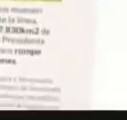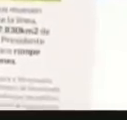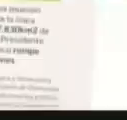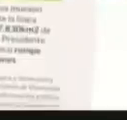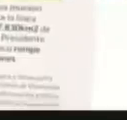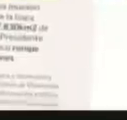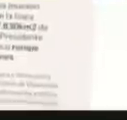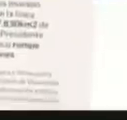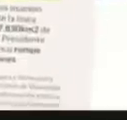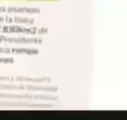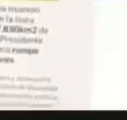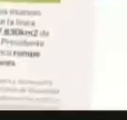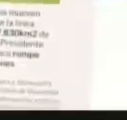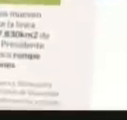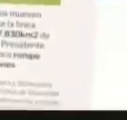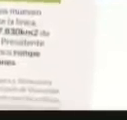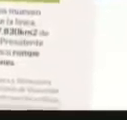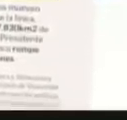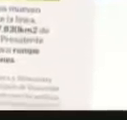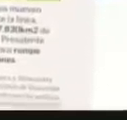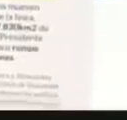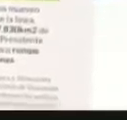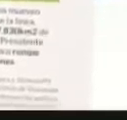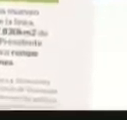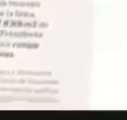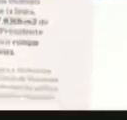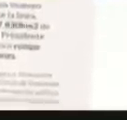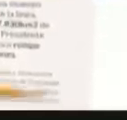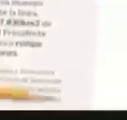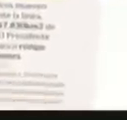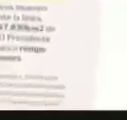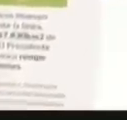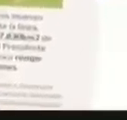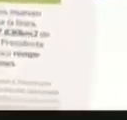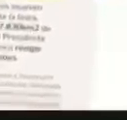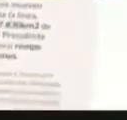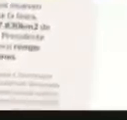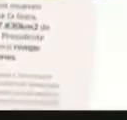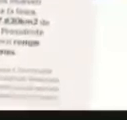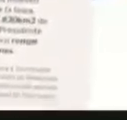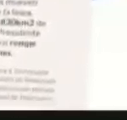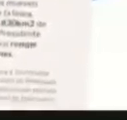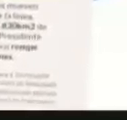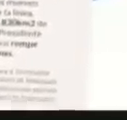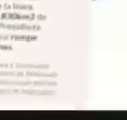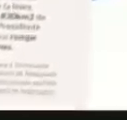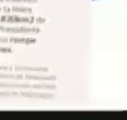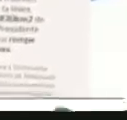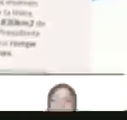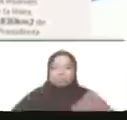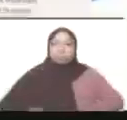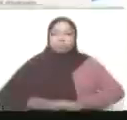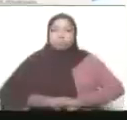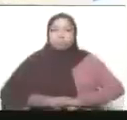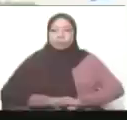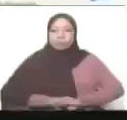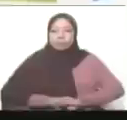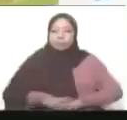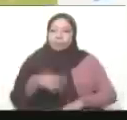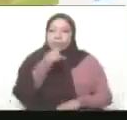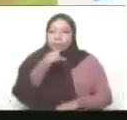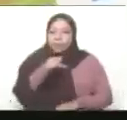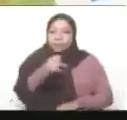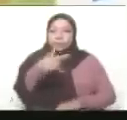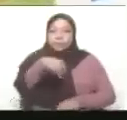una un mapa apropiándose en el papel y anunciando sus intenciones